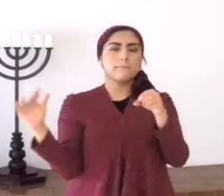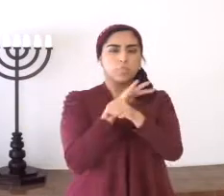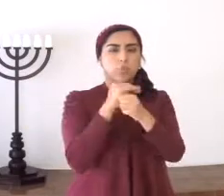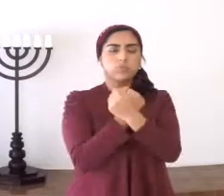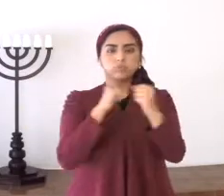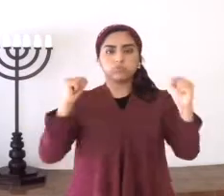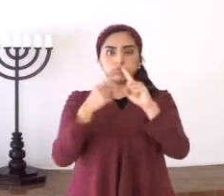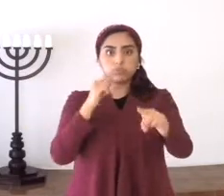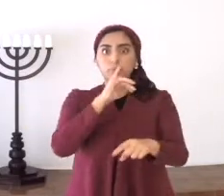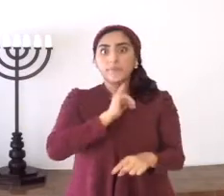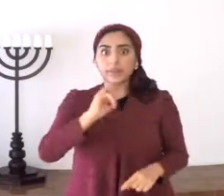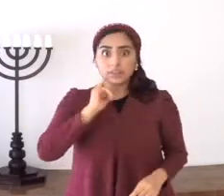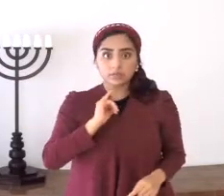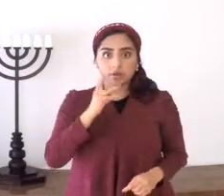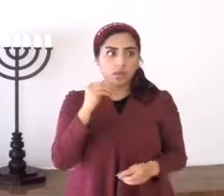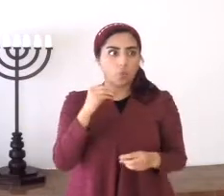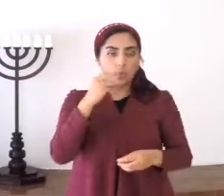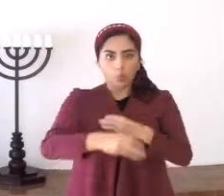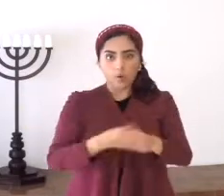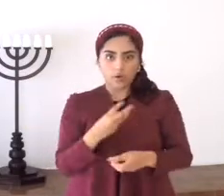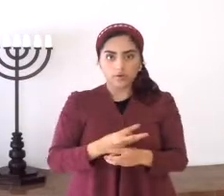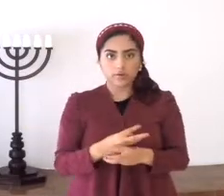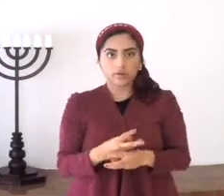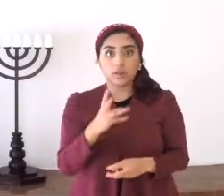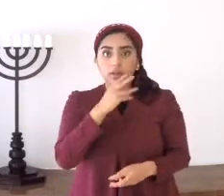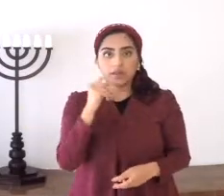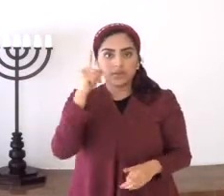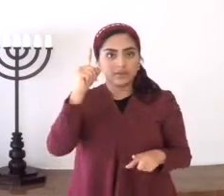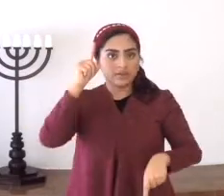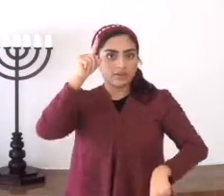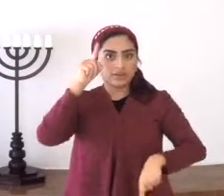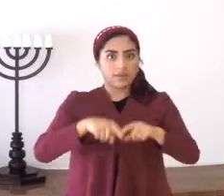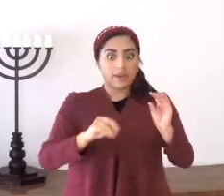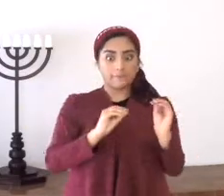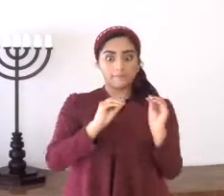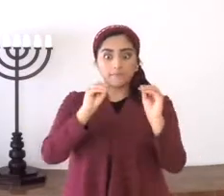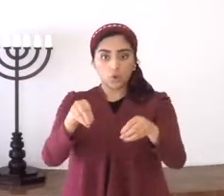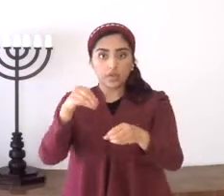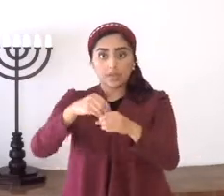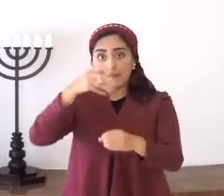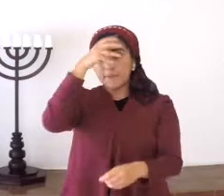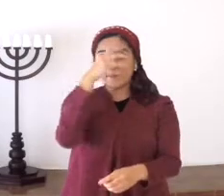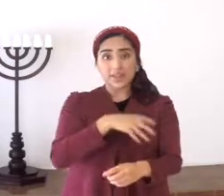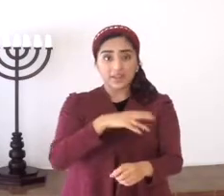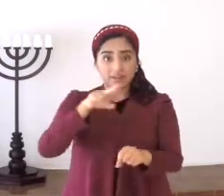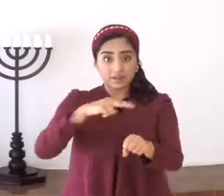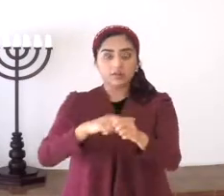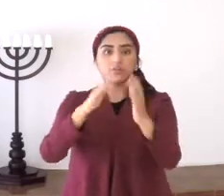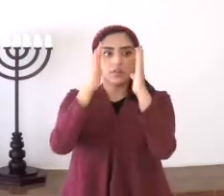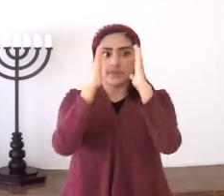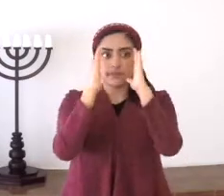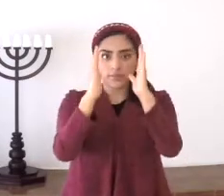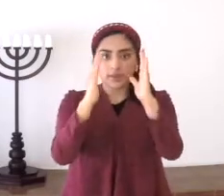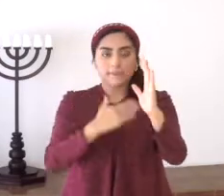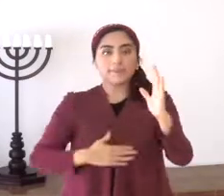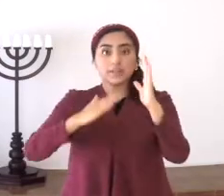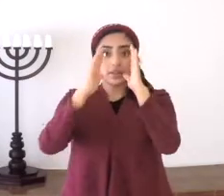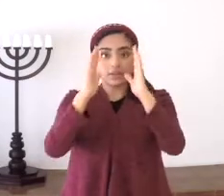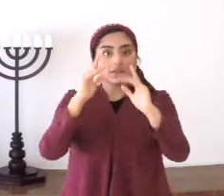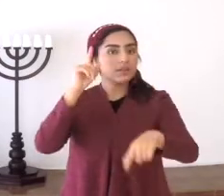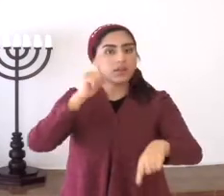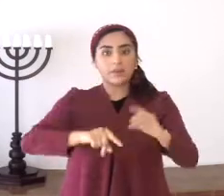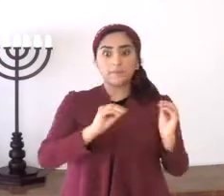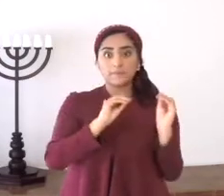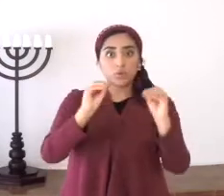Porque aquí estaba hablando de la redención total de Israel y del mundo. Y él no podía poner en un